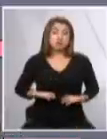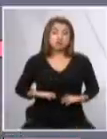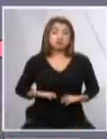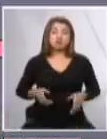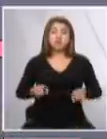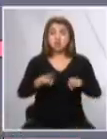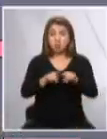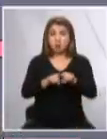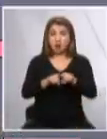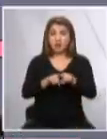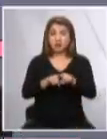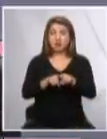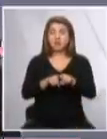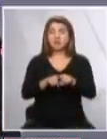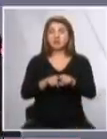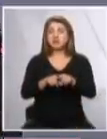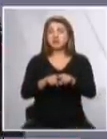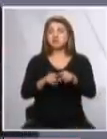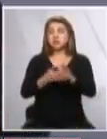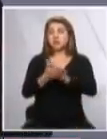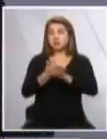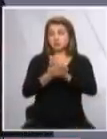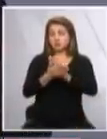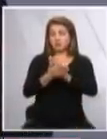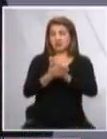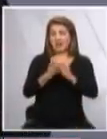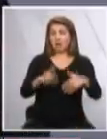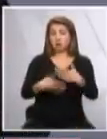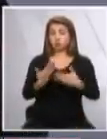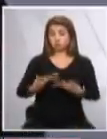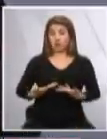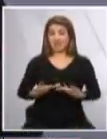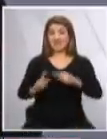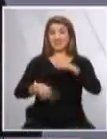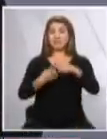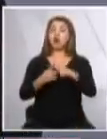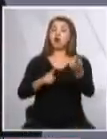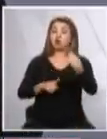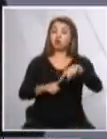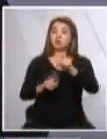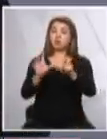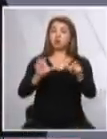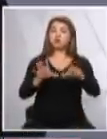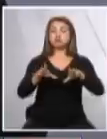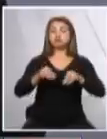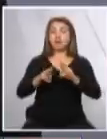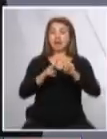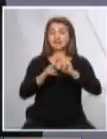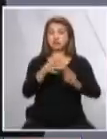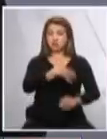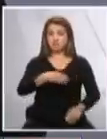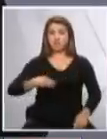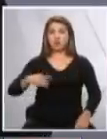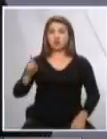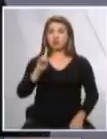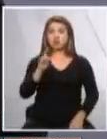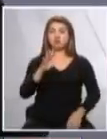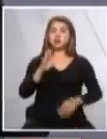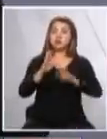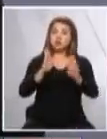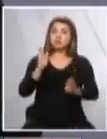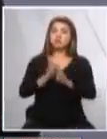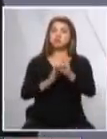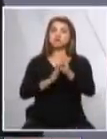Pero de todas maneras, y sobre todo una coyuntura como la actual, donde además yo creo que el resto de las medidas que toma el gobierno no son pro inversión,